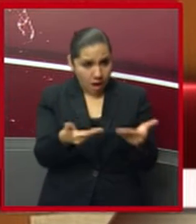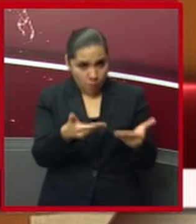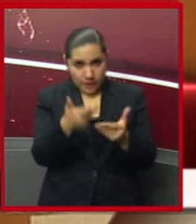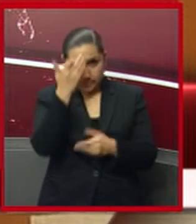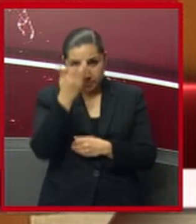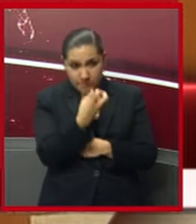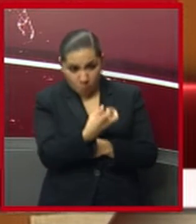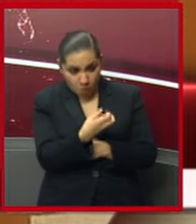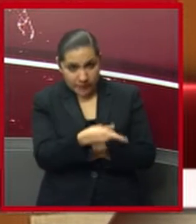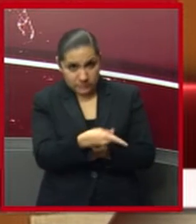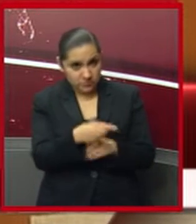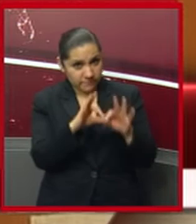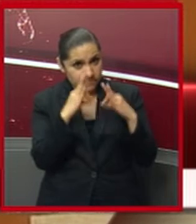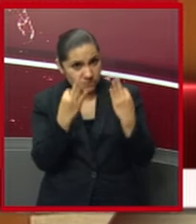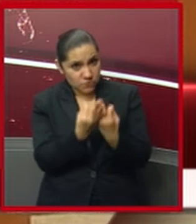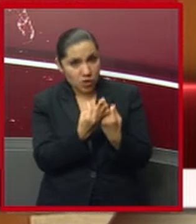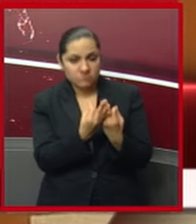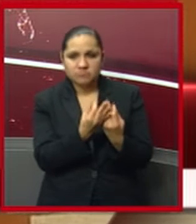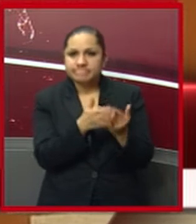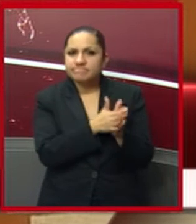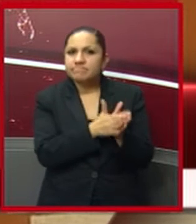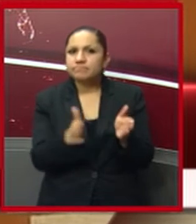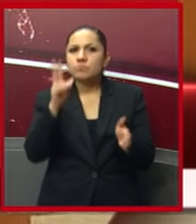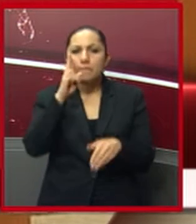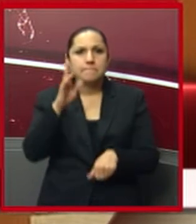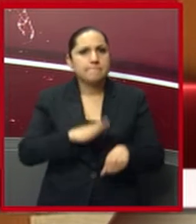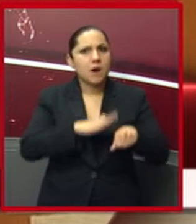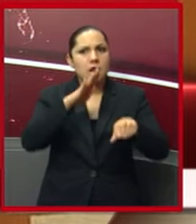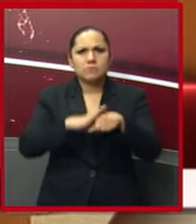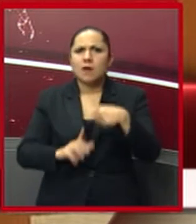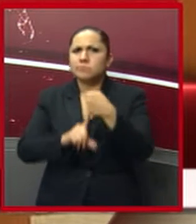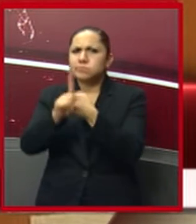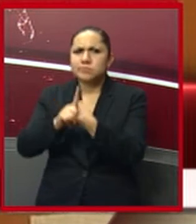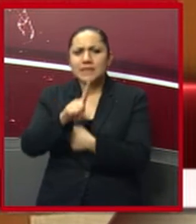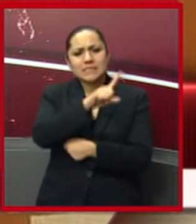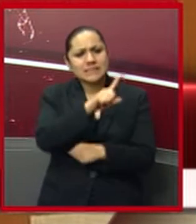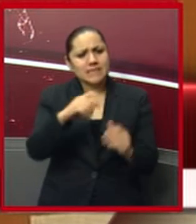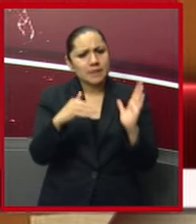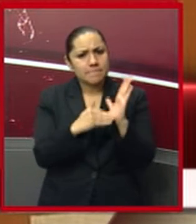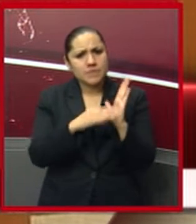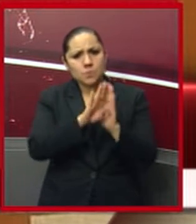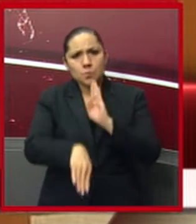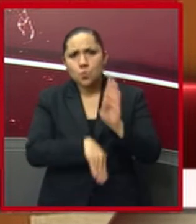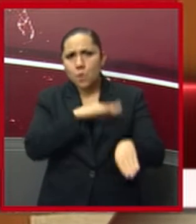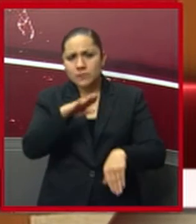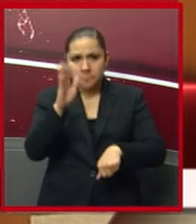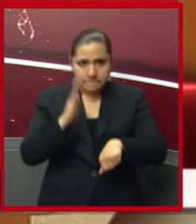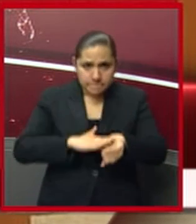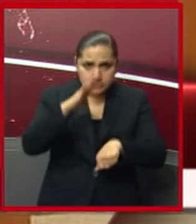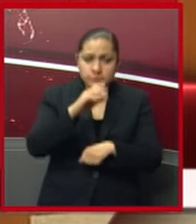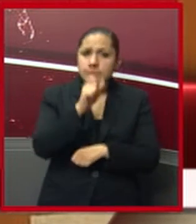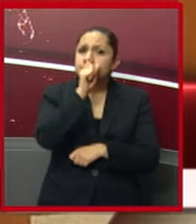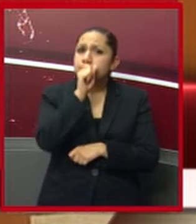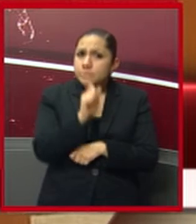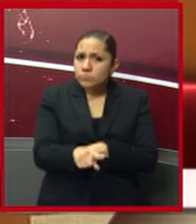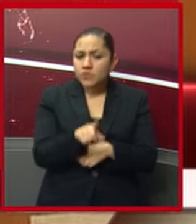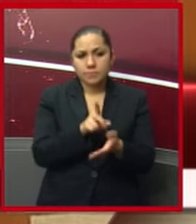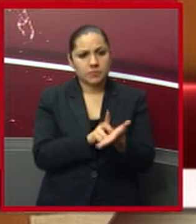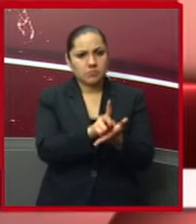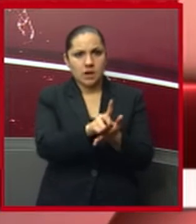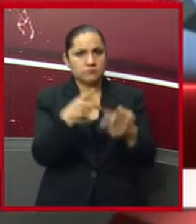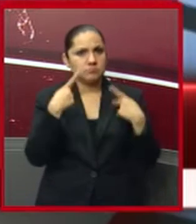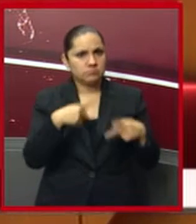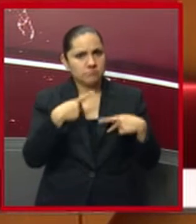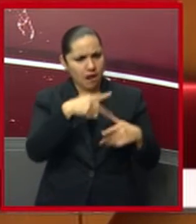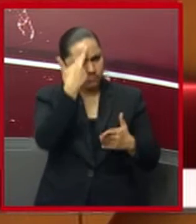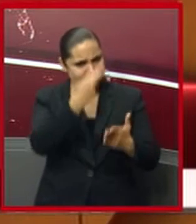generado altos niveles de violencia, más de 100,000 muertos y la violación sistemática de derechos